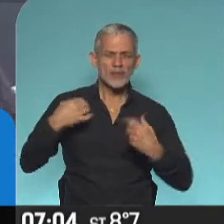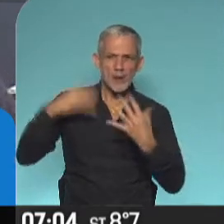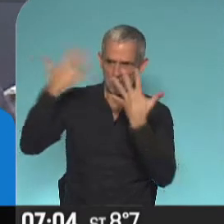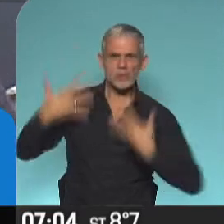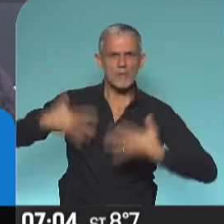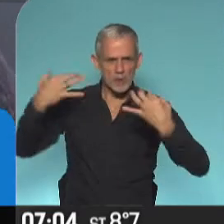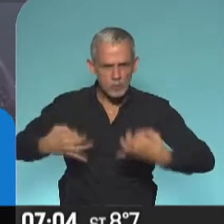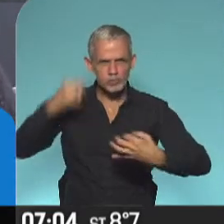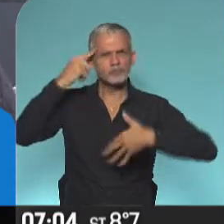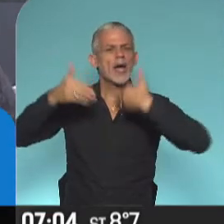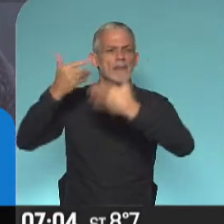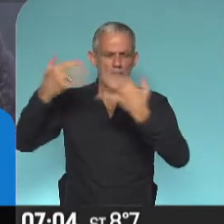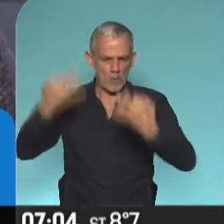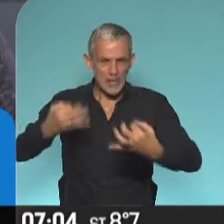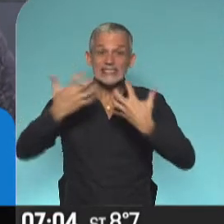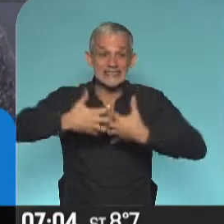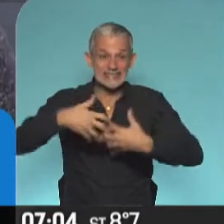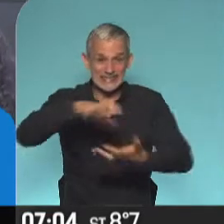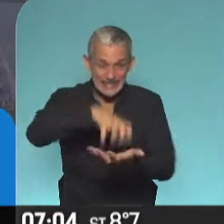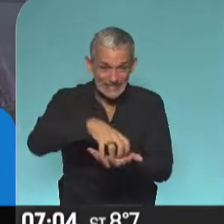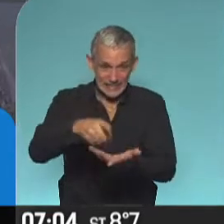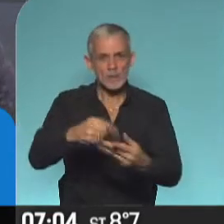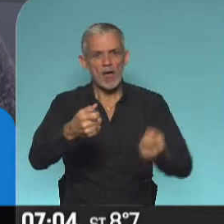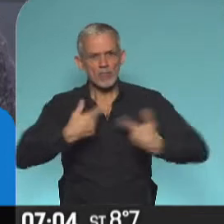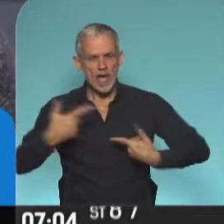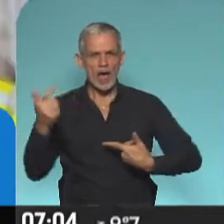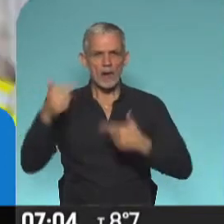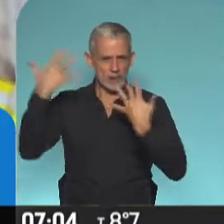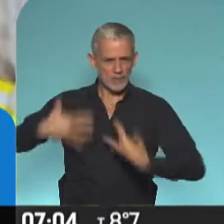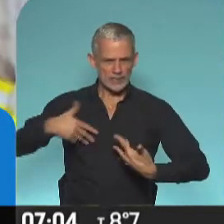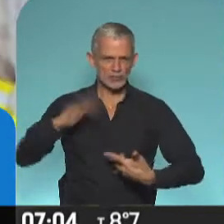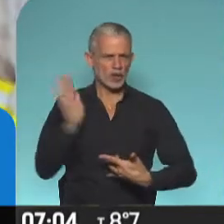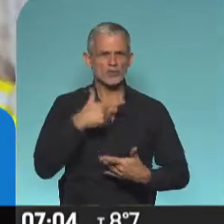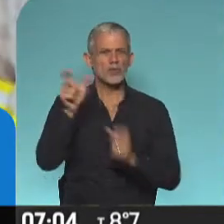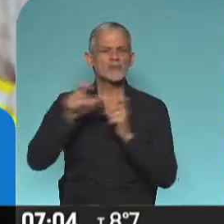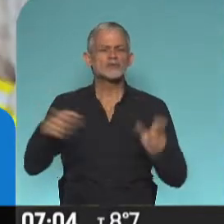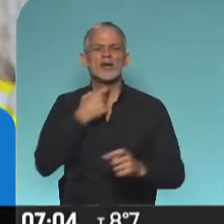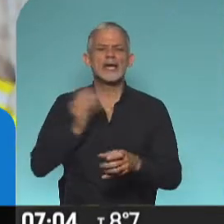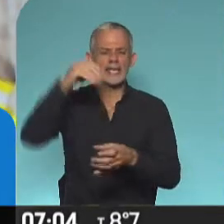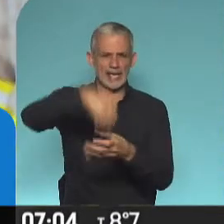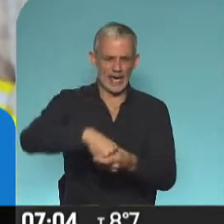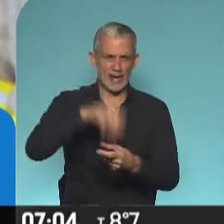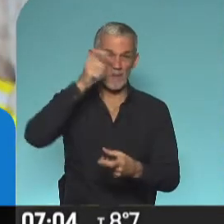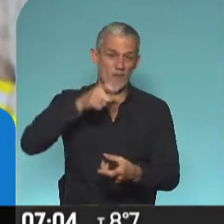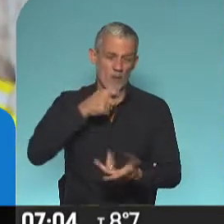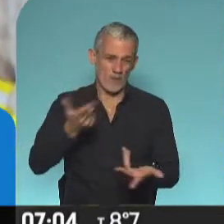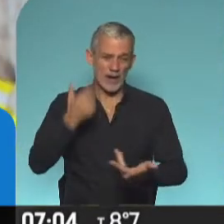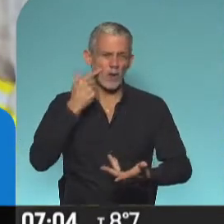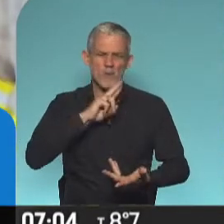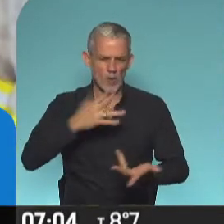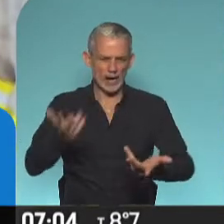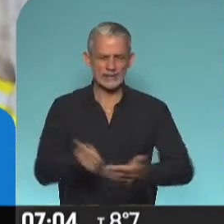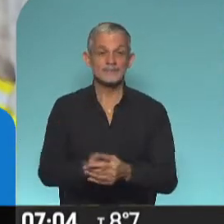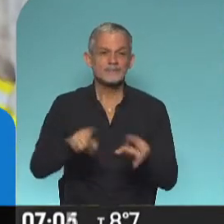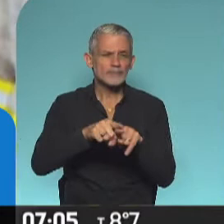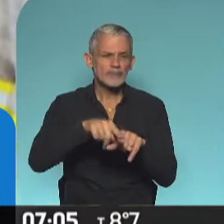entrenado, bien capacitado, y eso es algo que el sistema ofrece a todos los aspirantes a bombero o bombera. Como en todos los